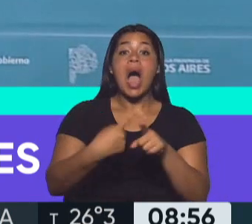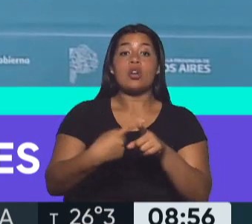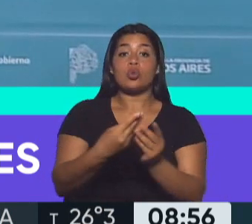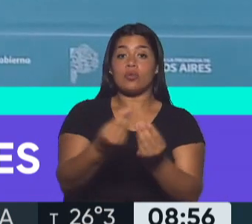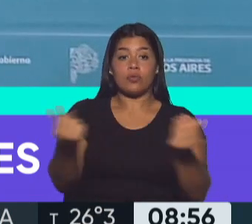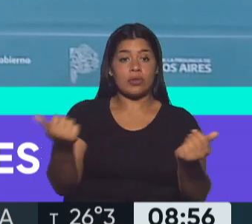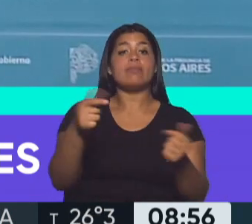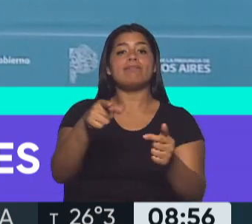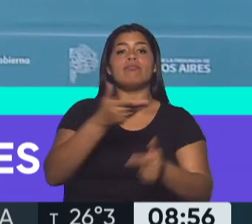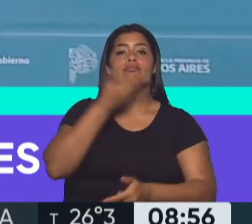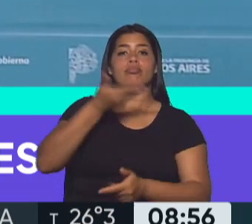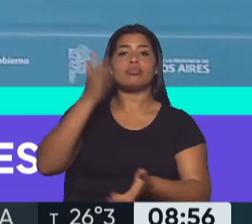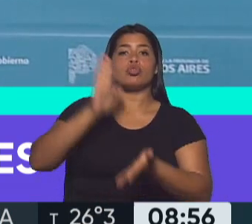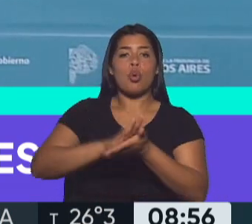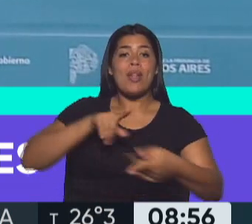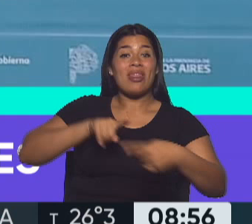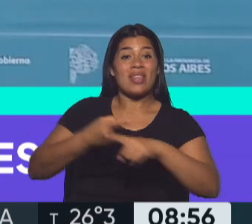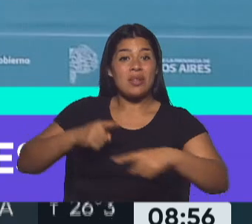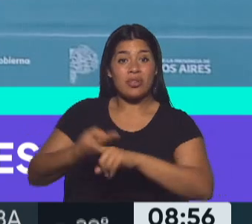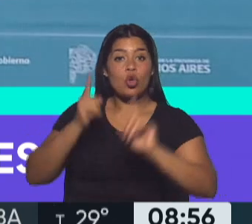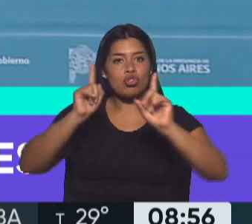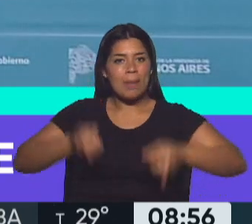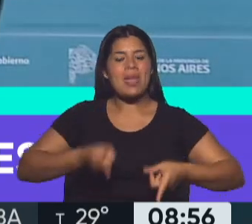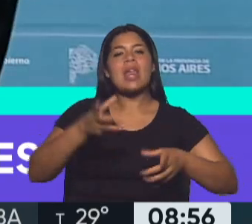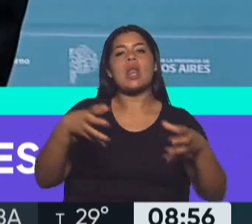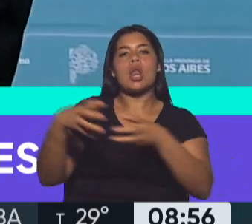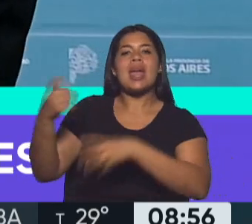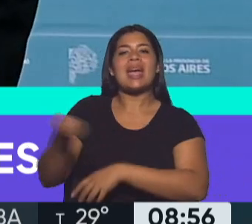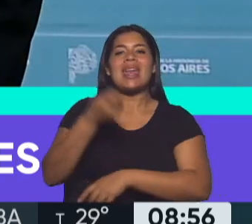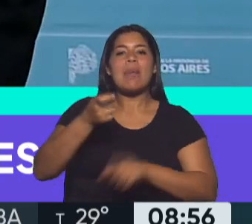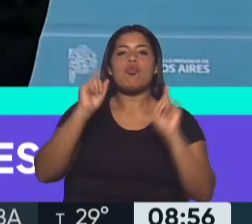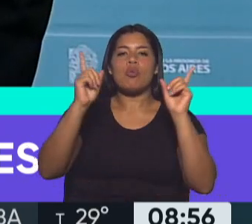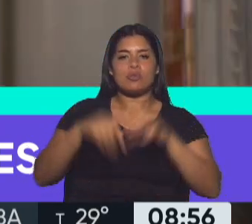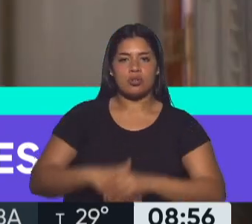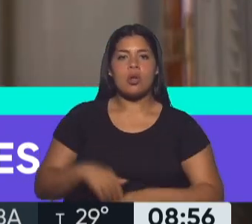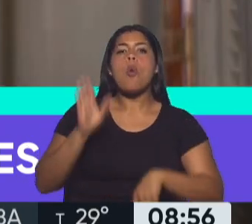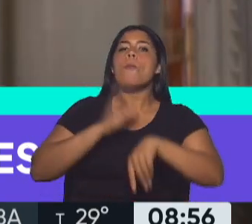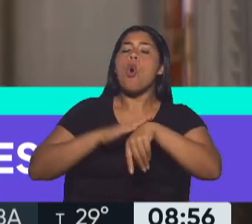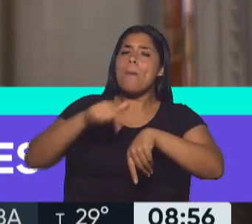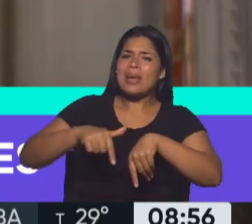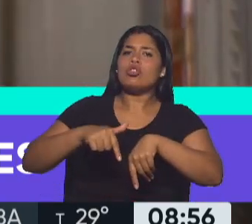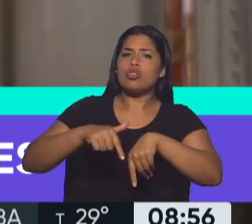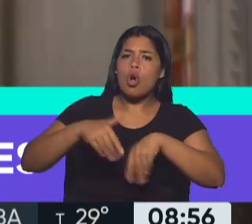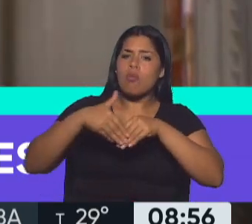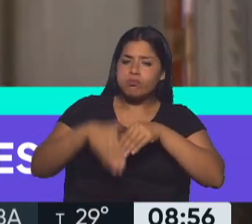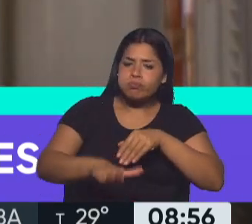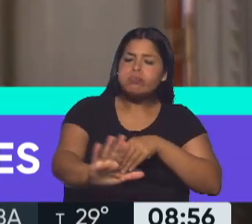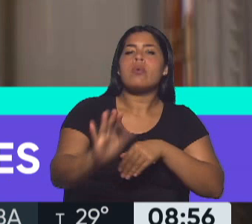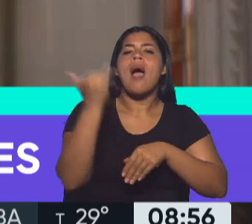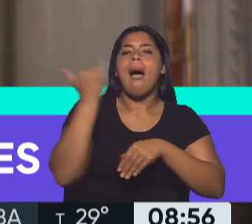desafíos y a la relación con los gremios docentes. Hoy en un tiempo de mucha territorialidad, de estar muy